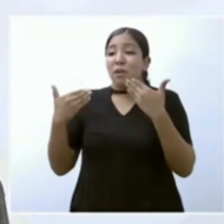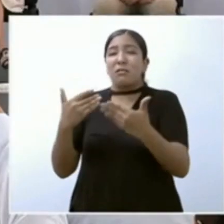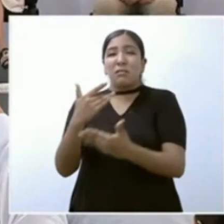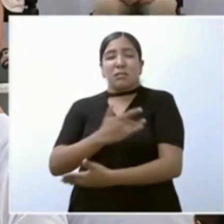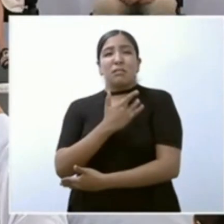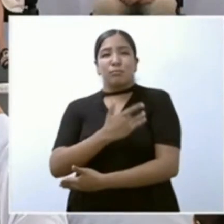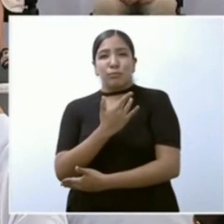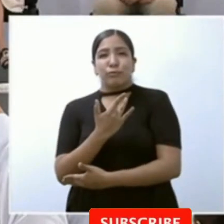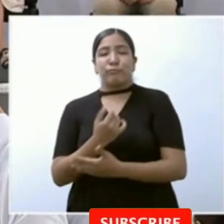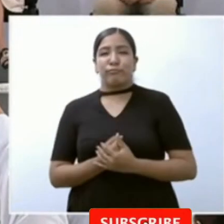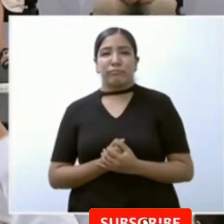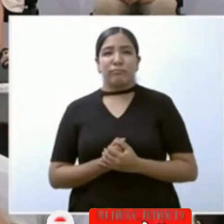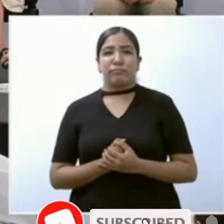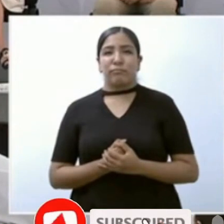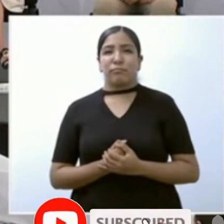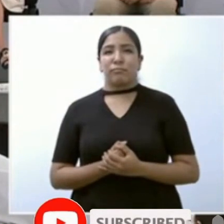Es